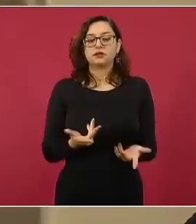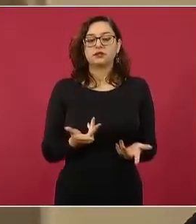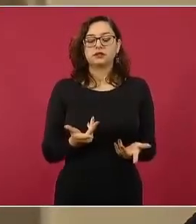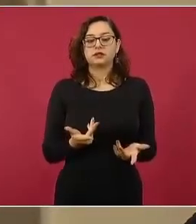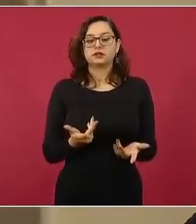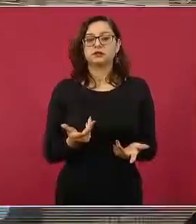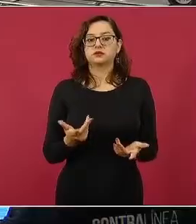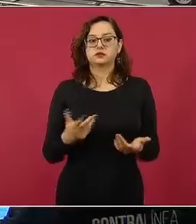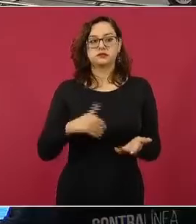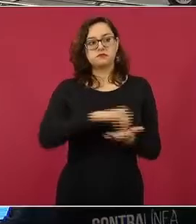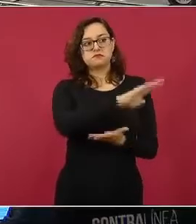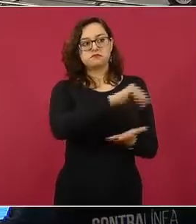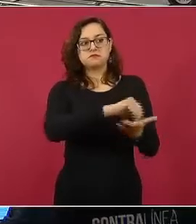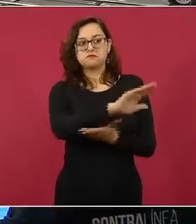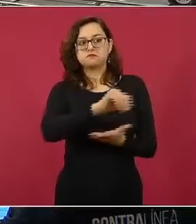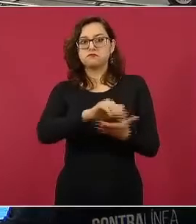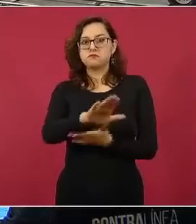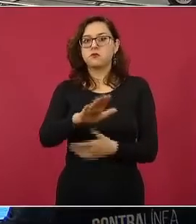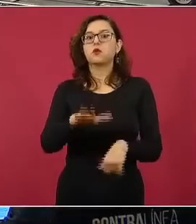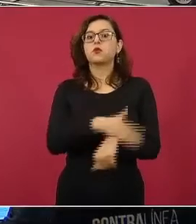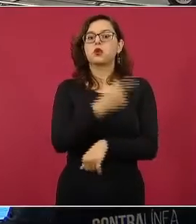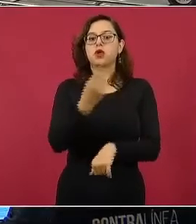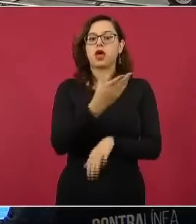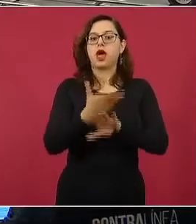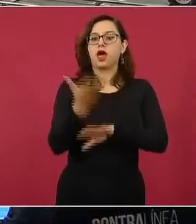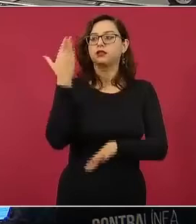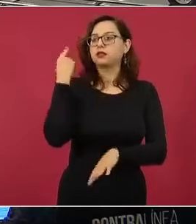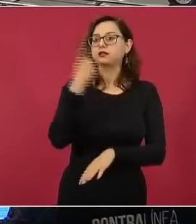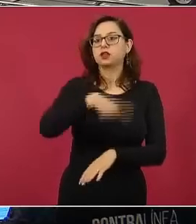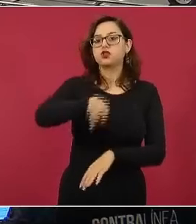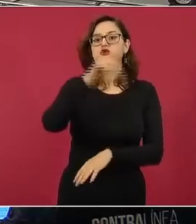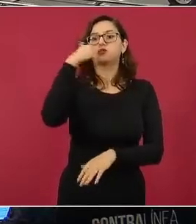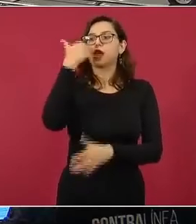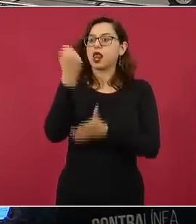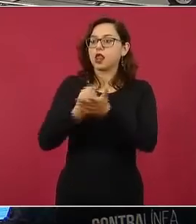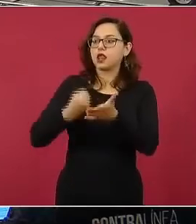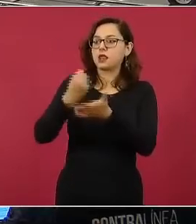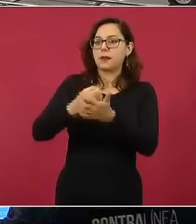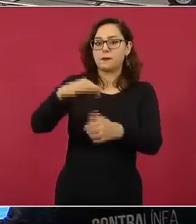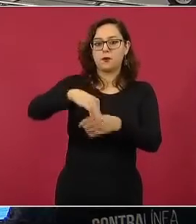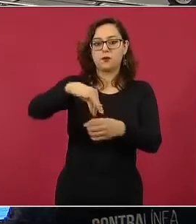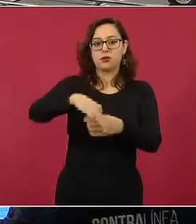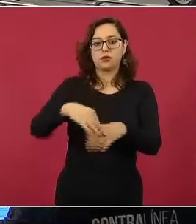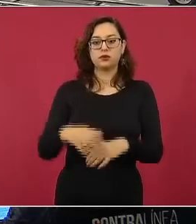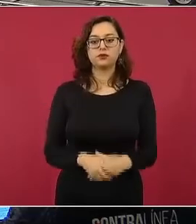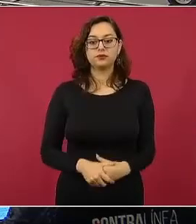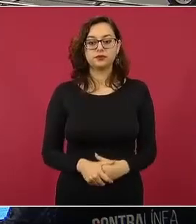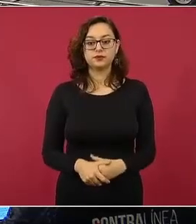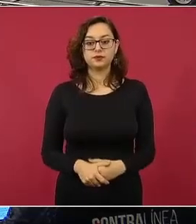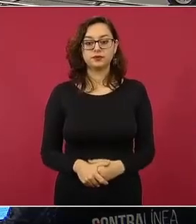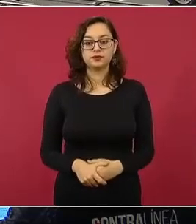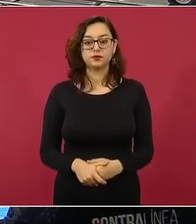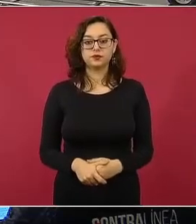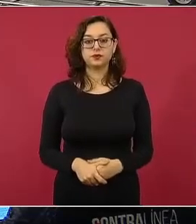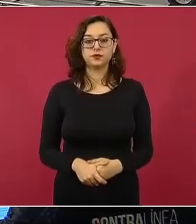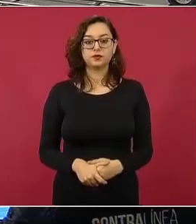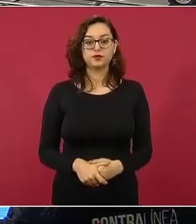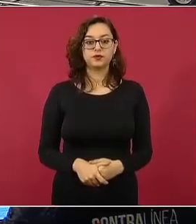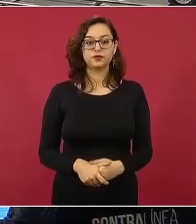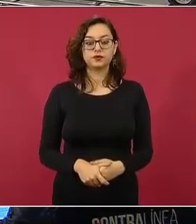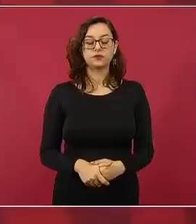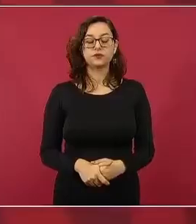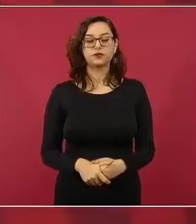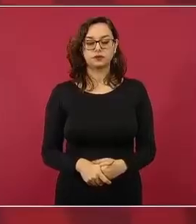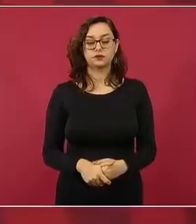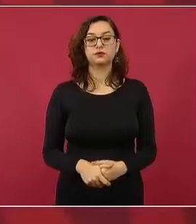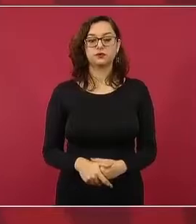político, el operador financiero del Pemex Gate? ¿Cuáles serían estas acciones que pueden tomar los trabajadores y que la Secretaría,